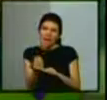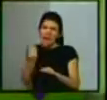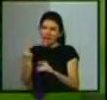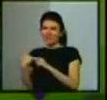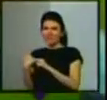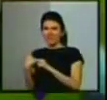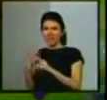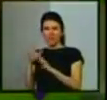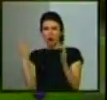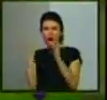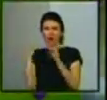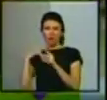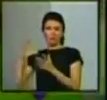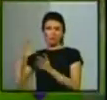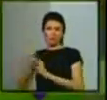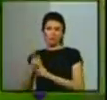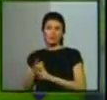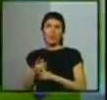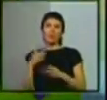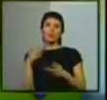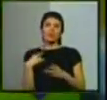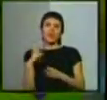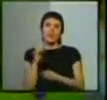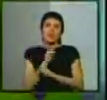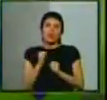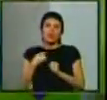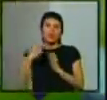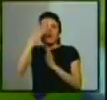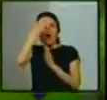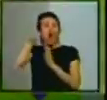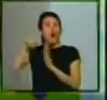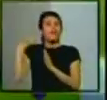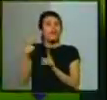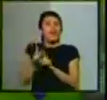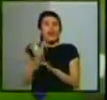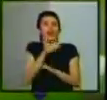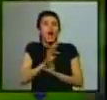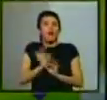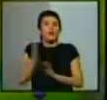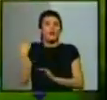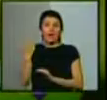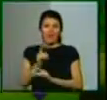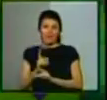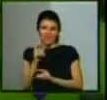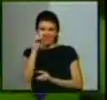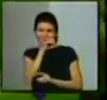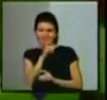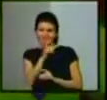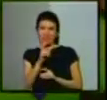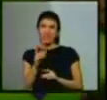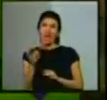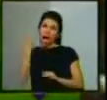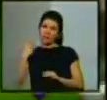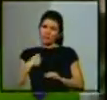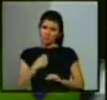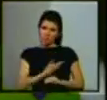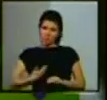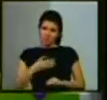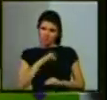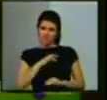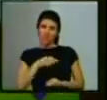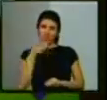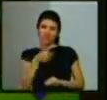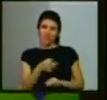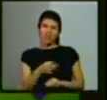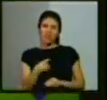era muy difícil hacer como que aquello no había existido. Como dije en un momento, como presidente, para nunca